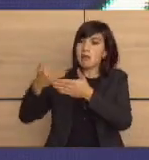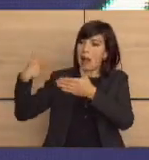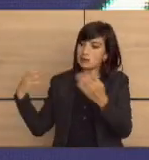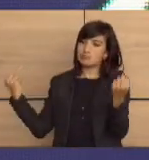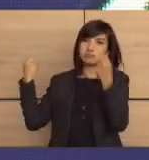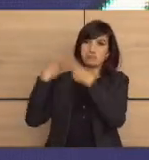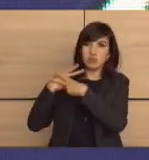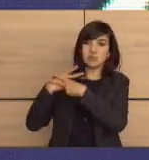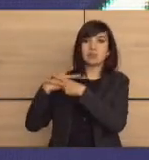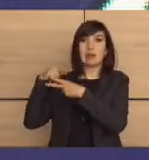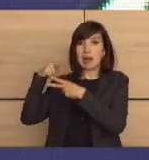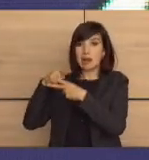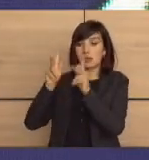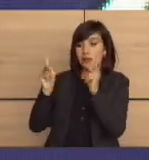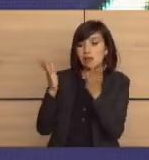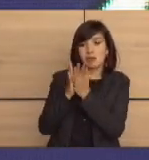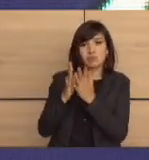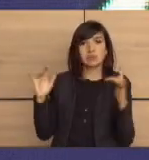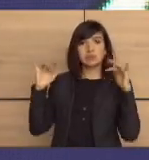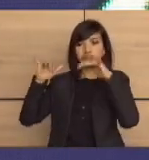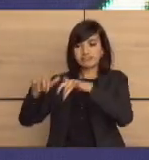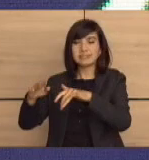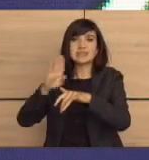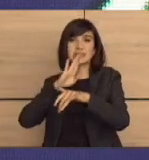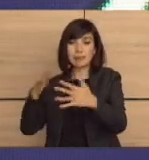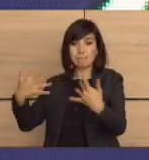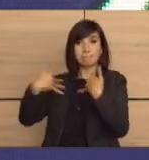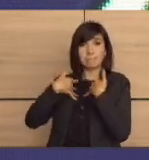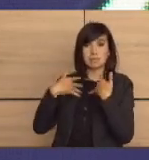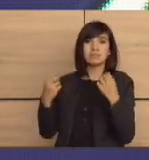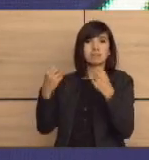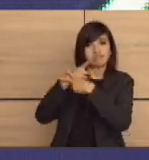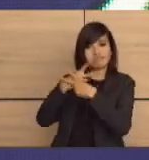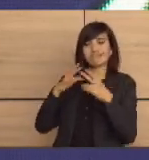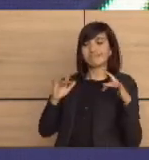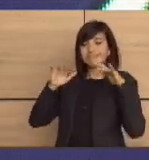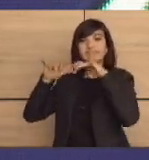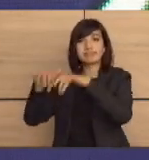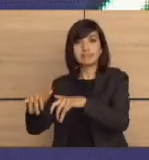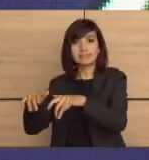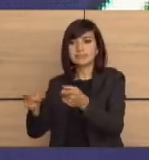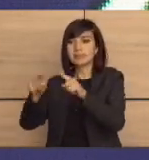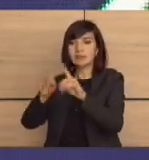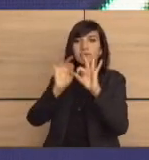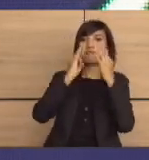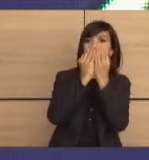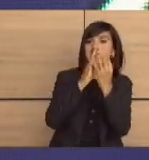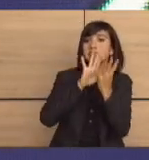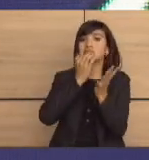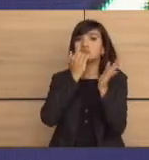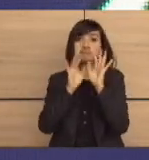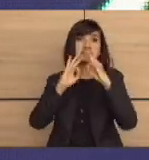las víctimas del conflicto, pero también hay actores o familiares que hicieron parte de grupos armados ilegales